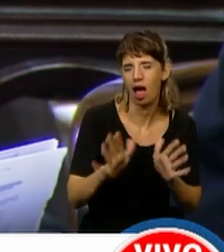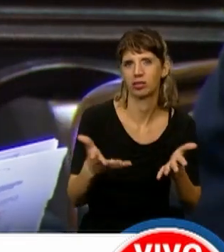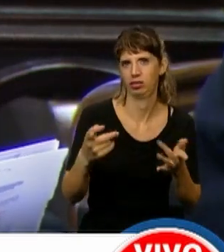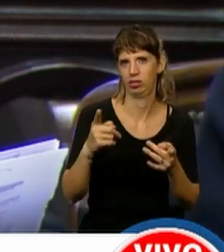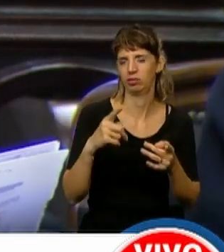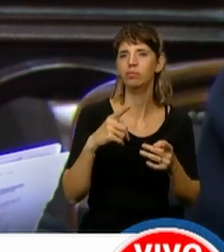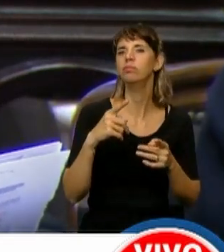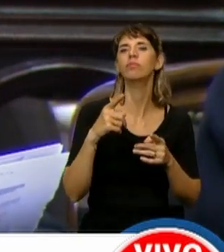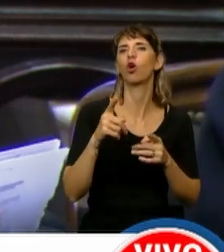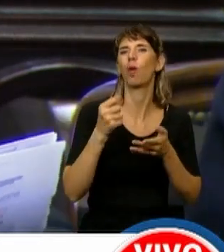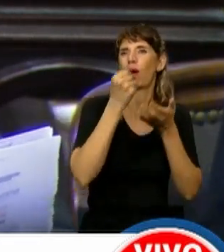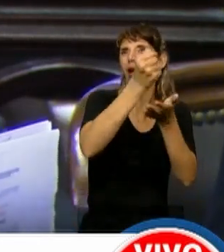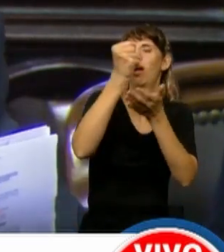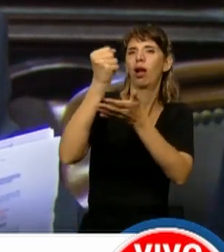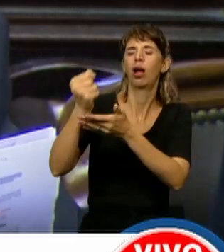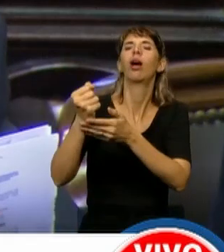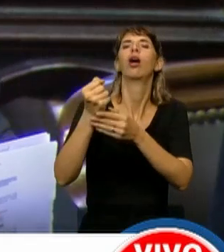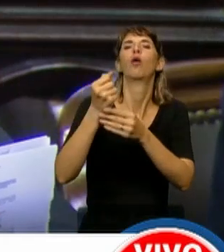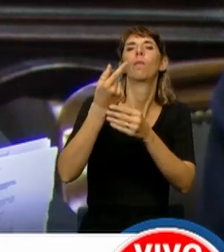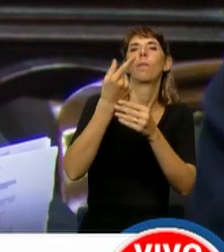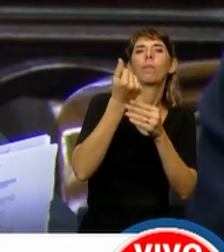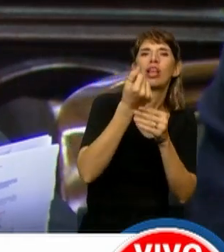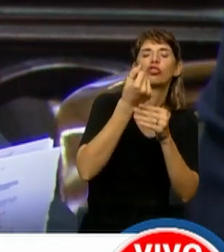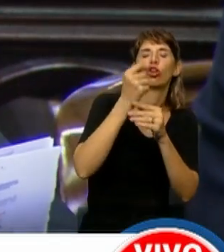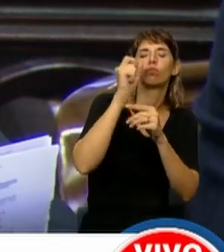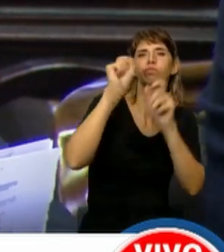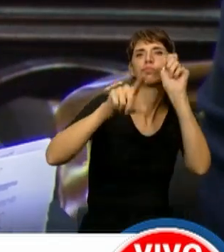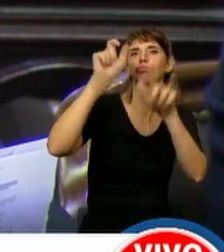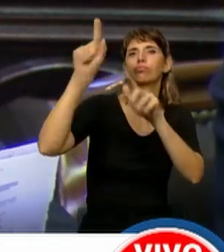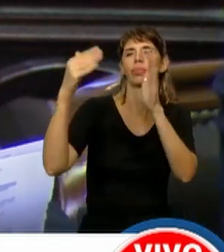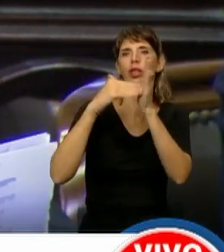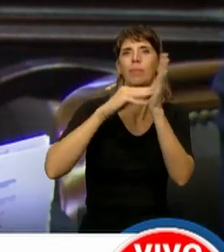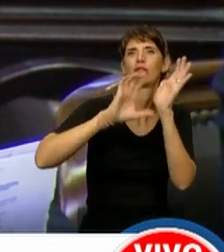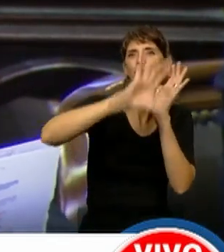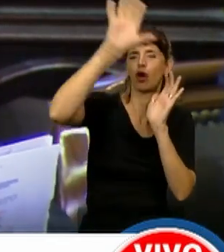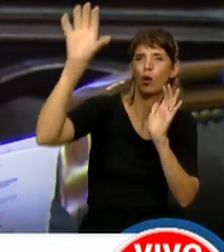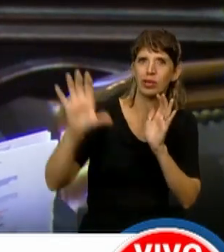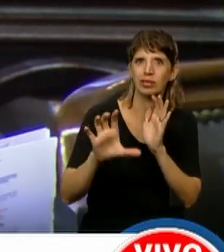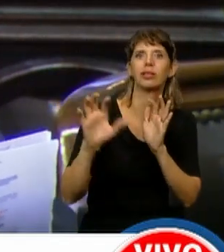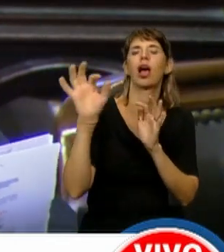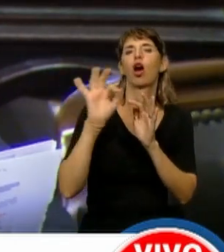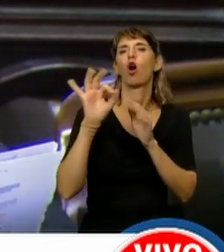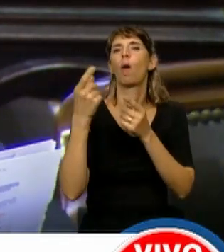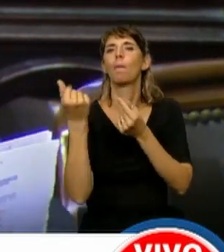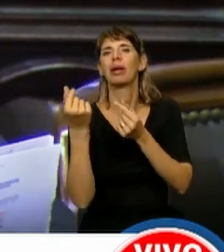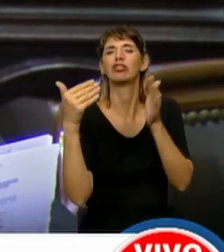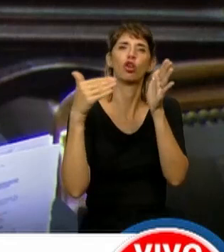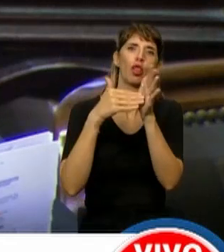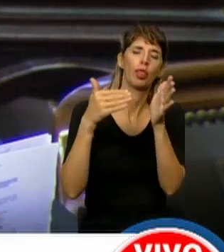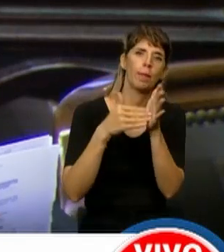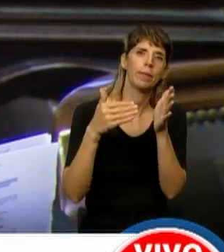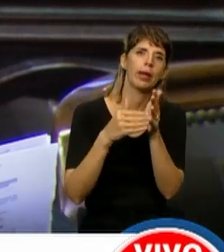soluciona con tarifas discrecionales o tarifas orientadas, como quieren también incluir en este